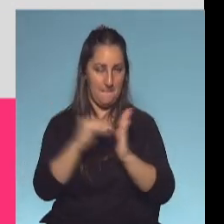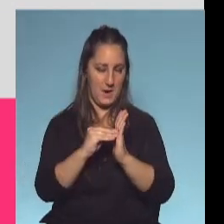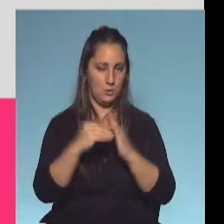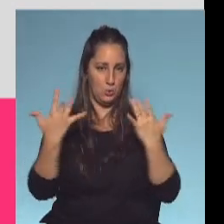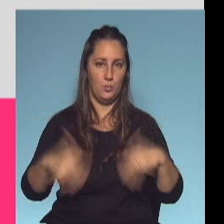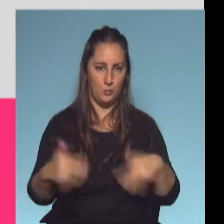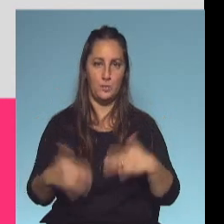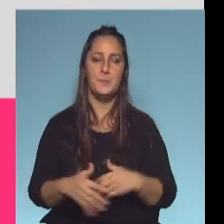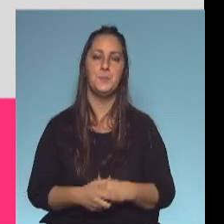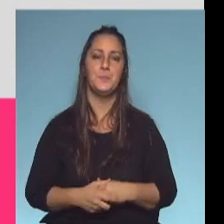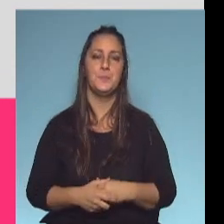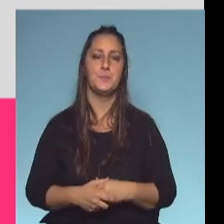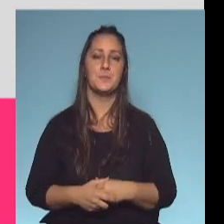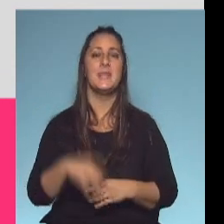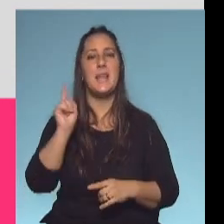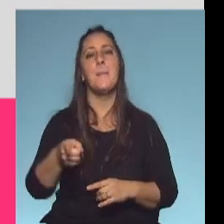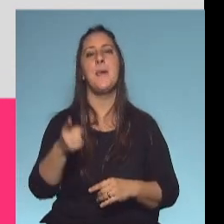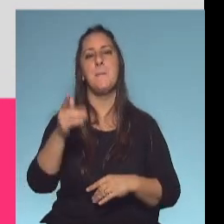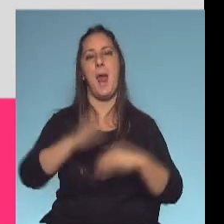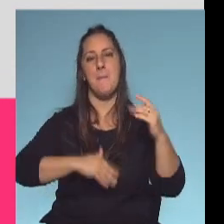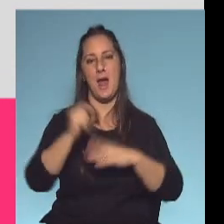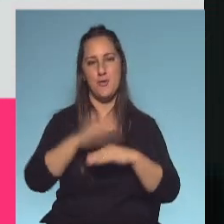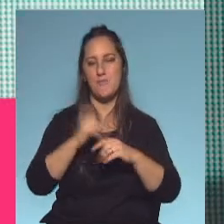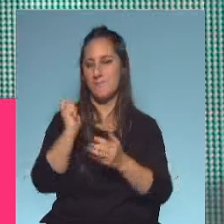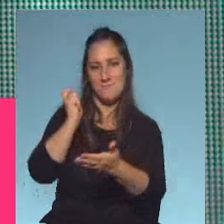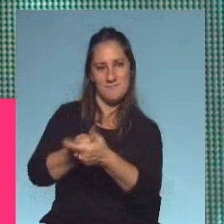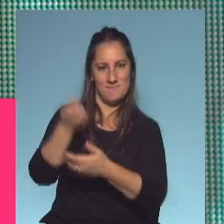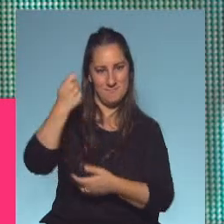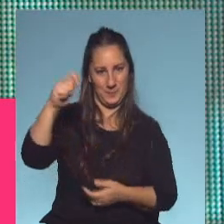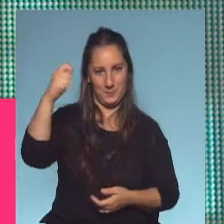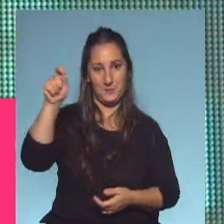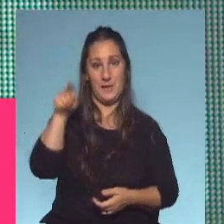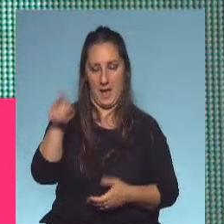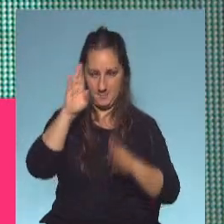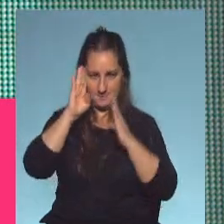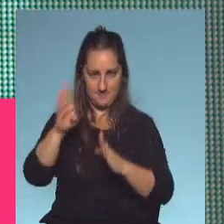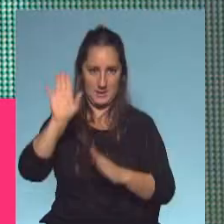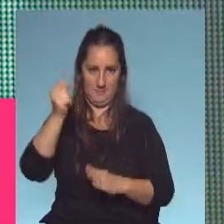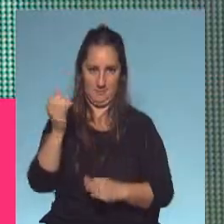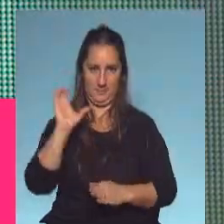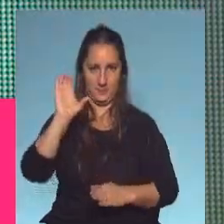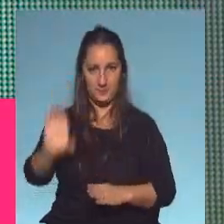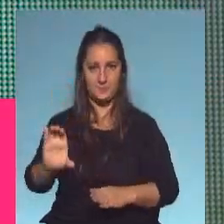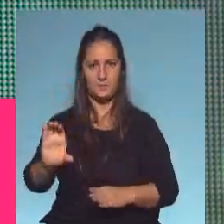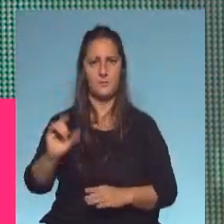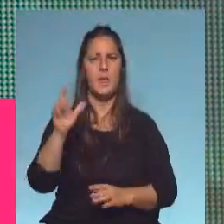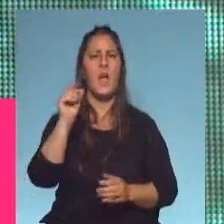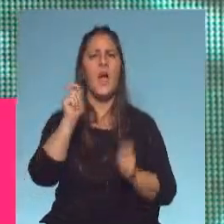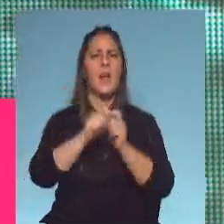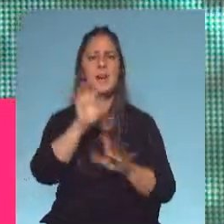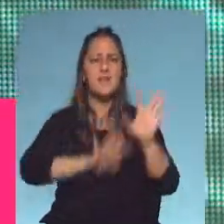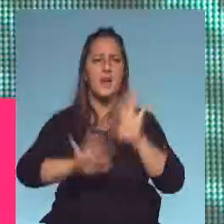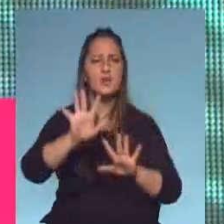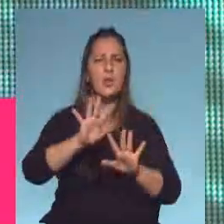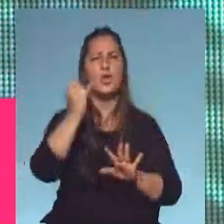los materiales de construcción, y para mano de obra. Ahí es donde se va a enfocar. ¿Por qué es para refacción y para